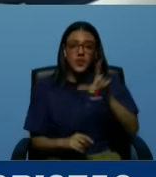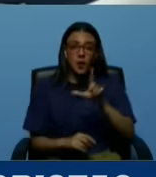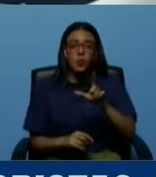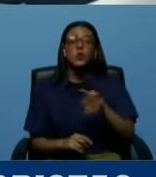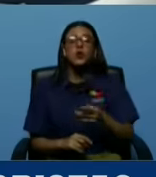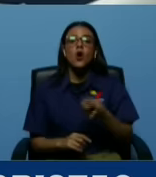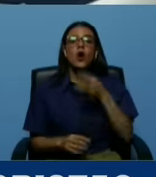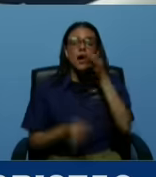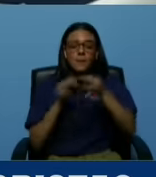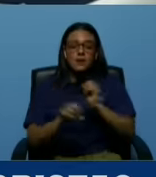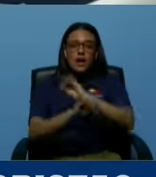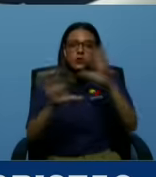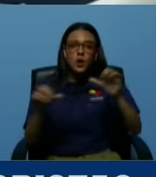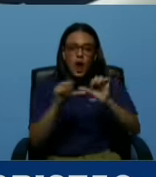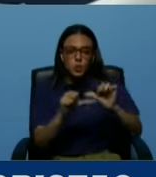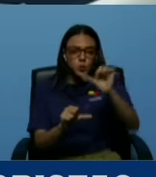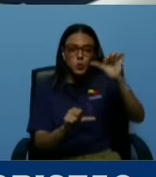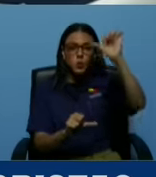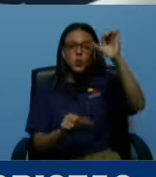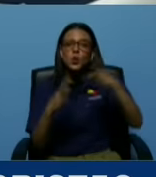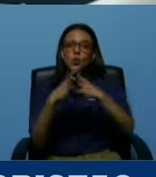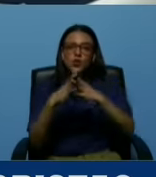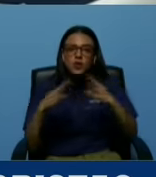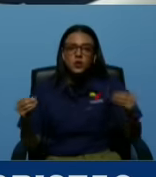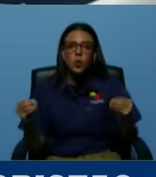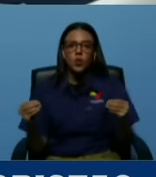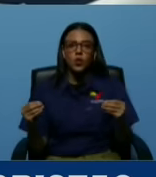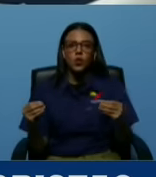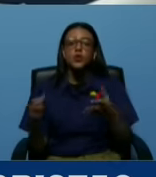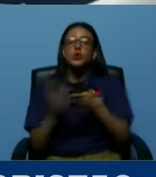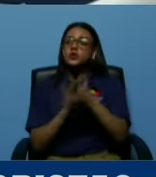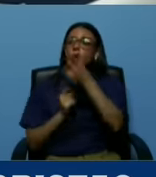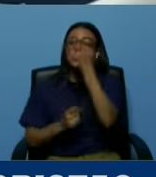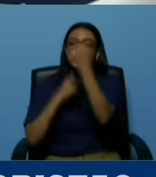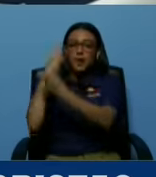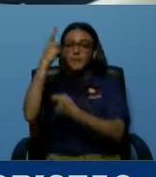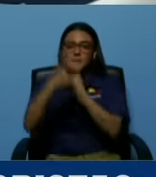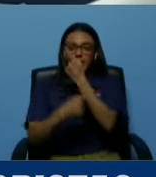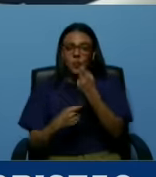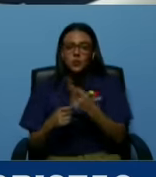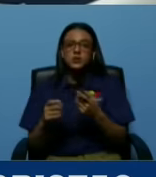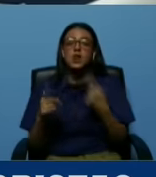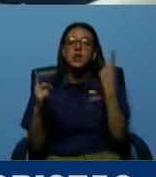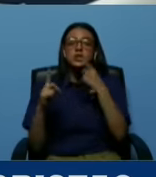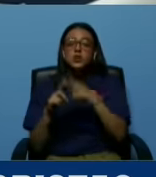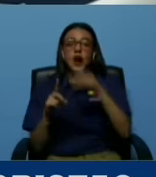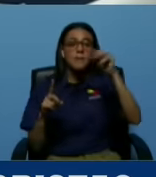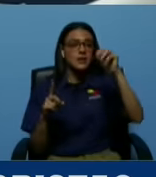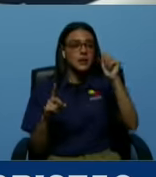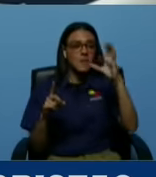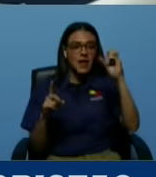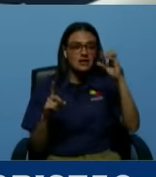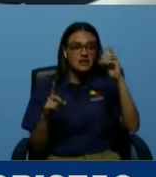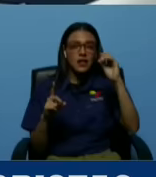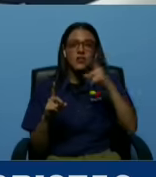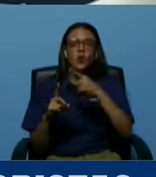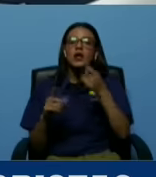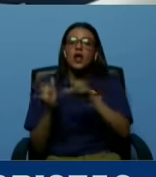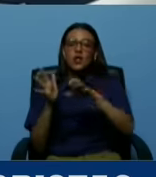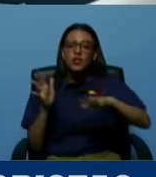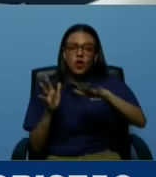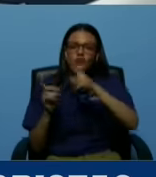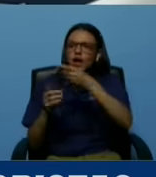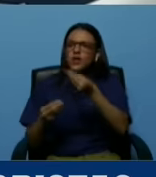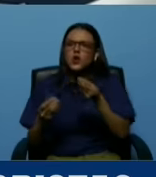hablando al detalle de eso que usted menciona, no solo fue en Macedonia, el lugar de donde ellos colocaron